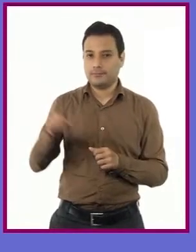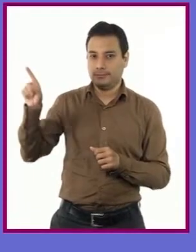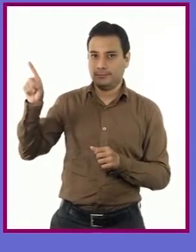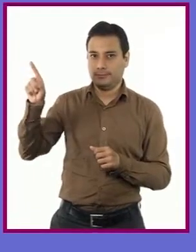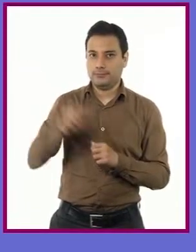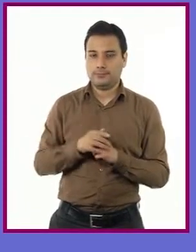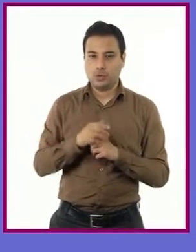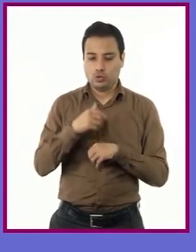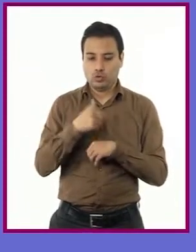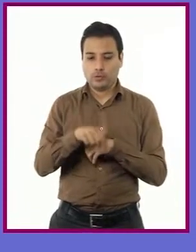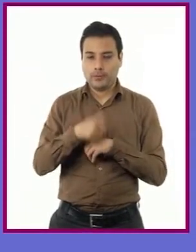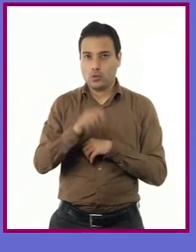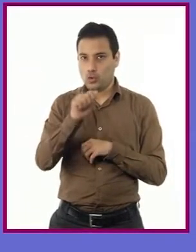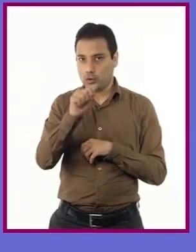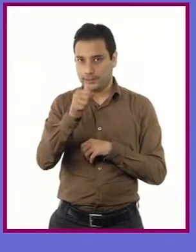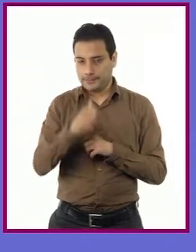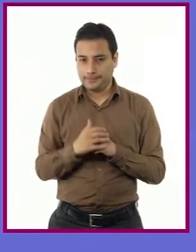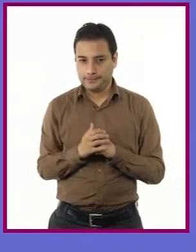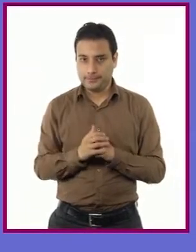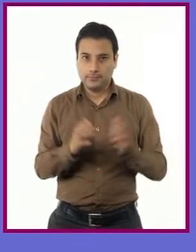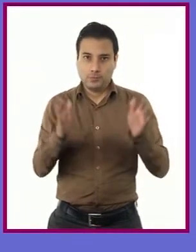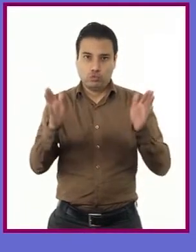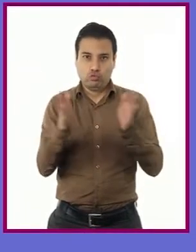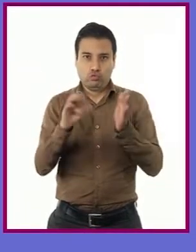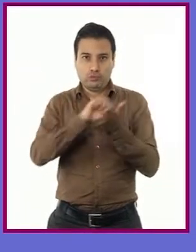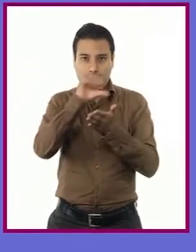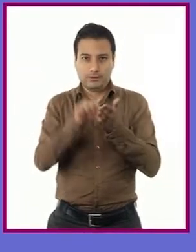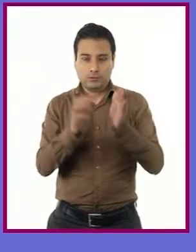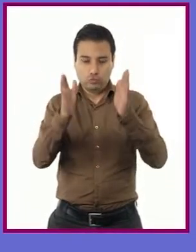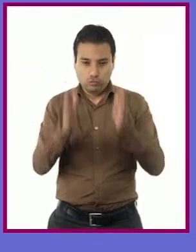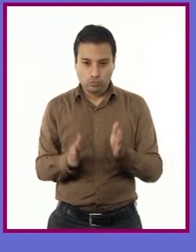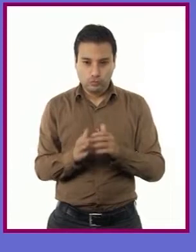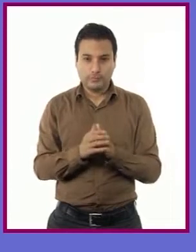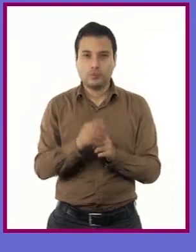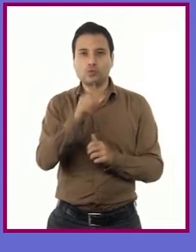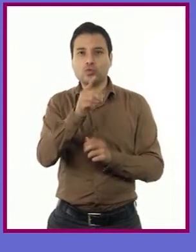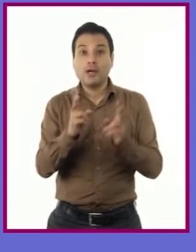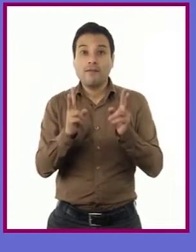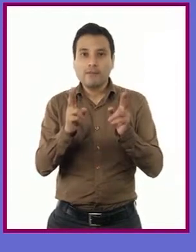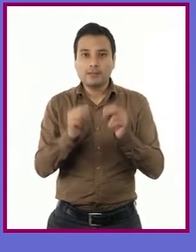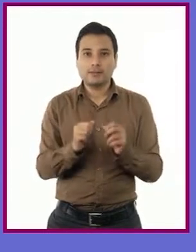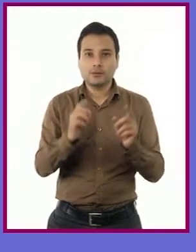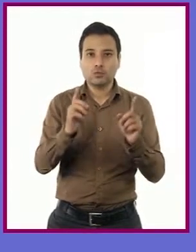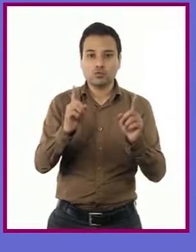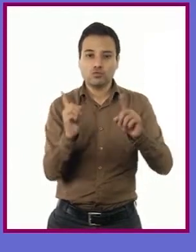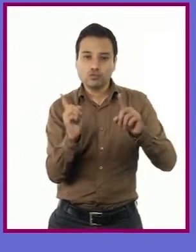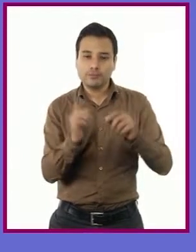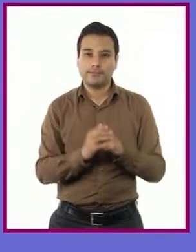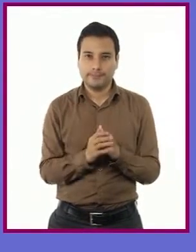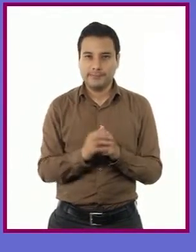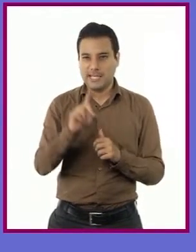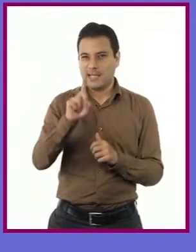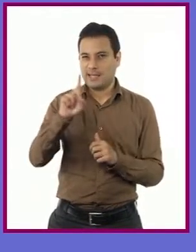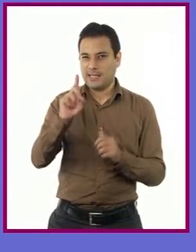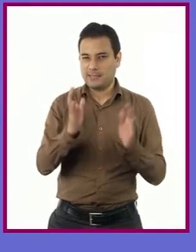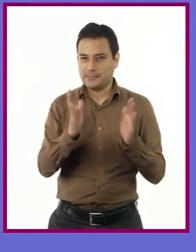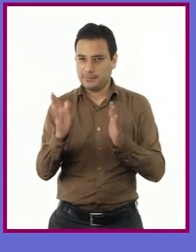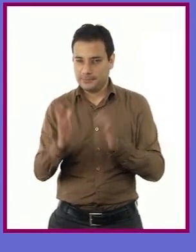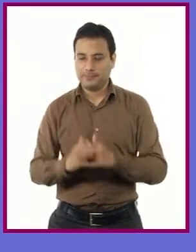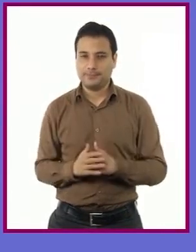la alineación centrar. Selecciona la frase para cambiarla a cursiva y recorre el texto hacia la derecha.